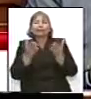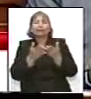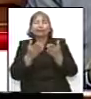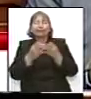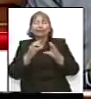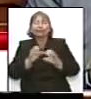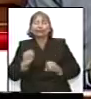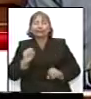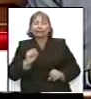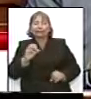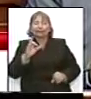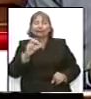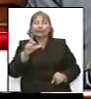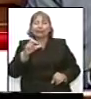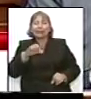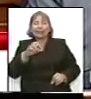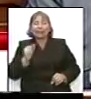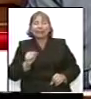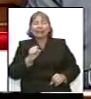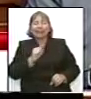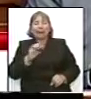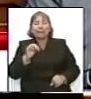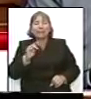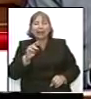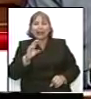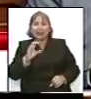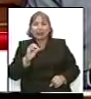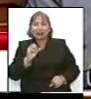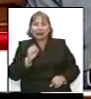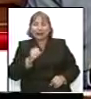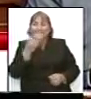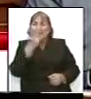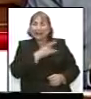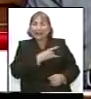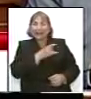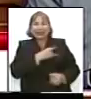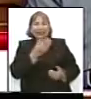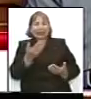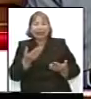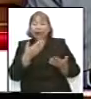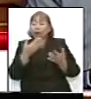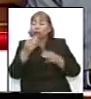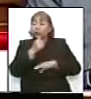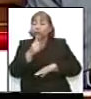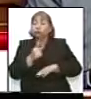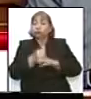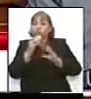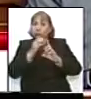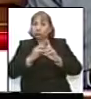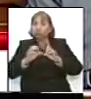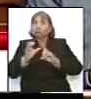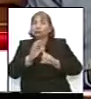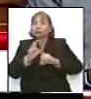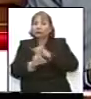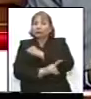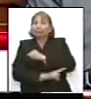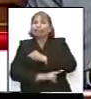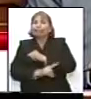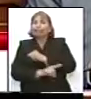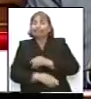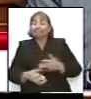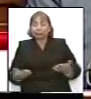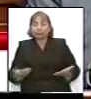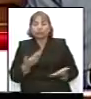San Felipe de la Universidad Nacional Mayor de San Marcos, bien integrante del patrimonio cultural de la nación.